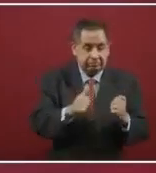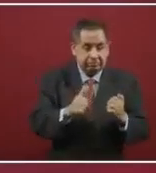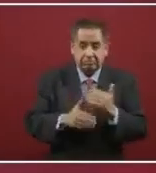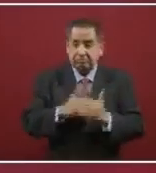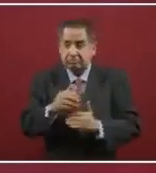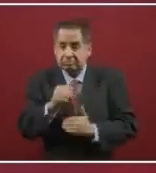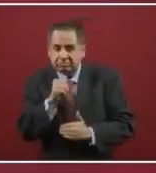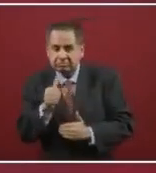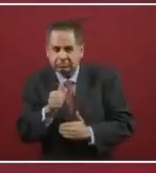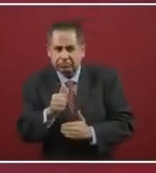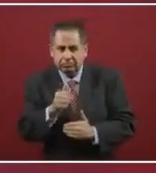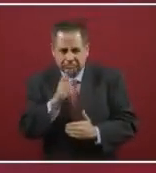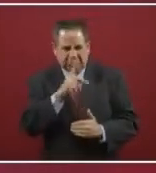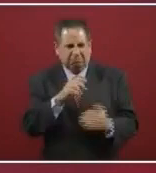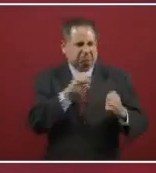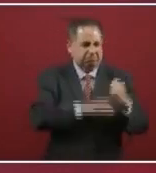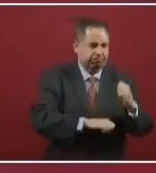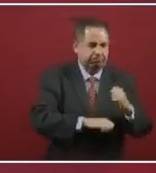nada de eso,